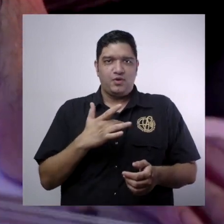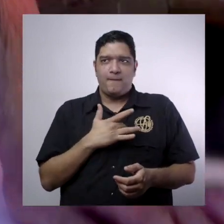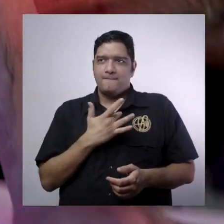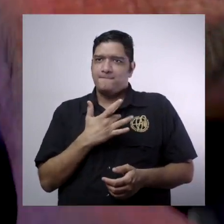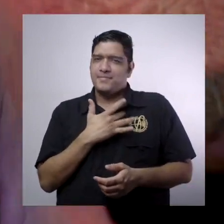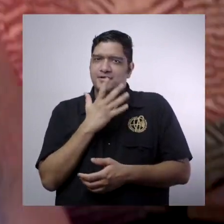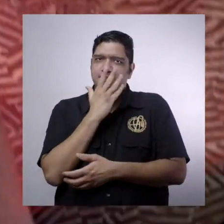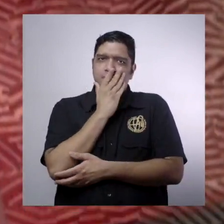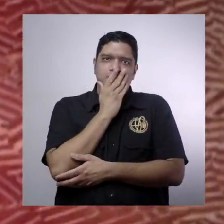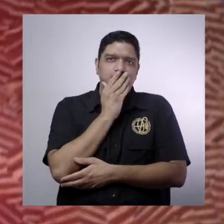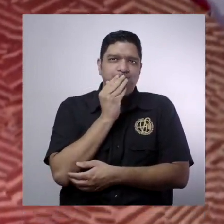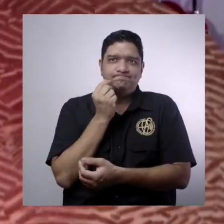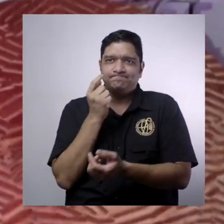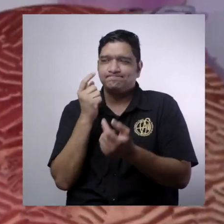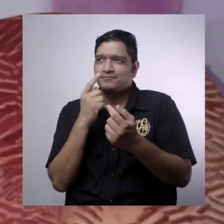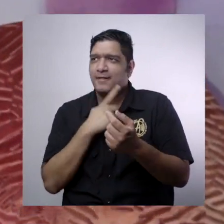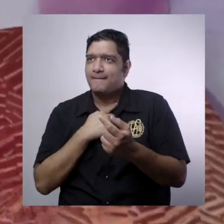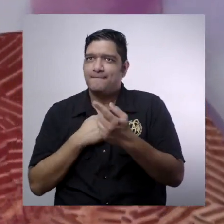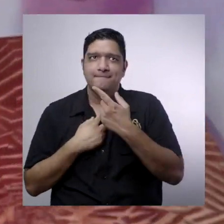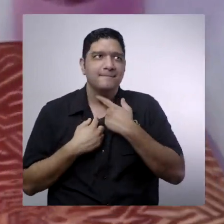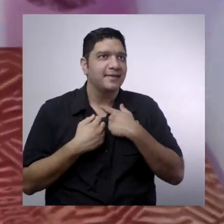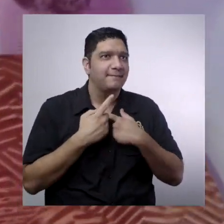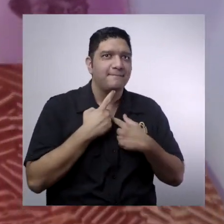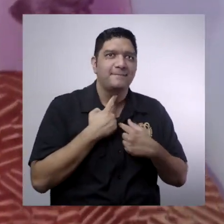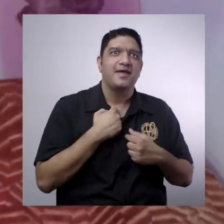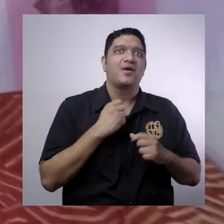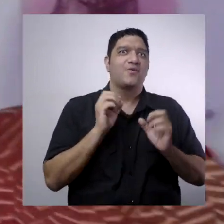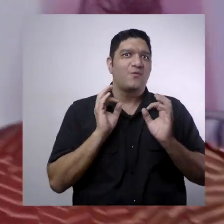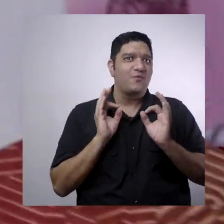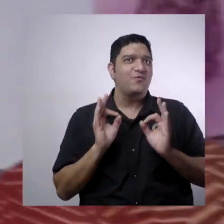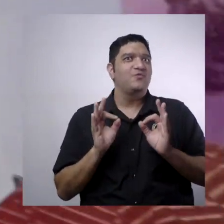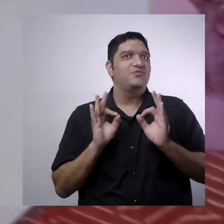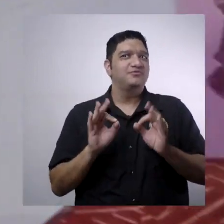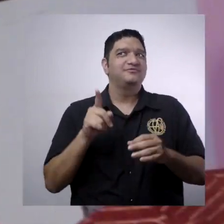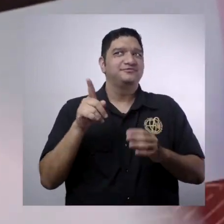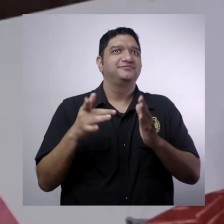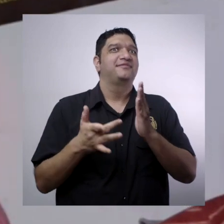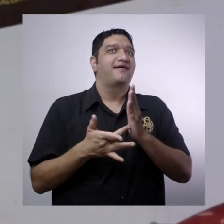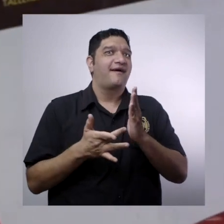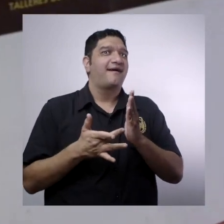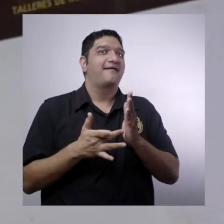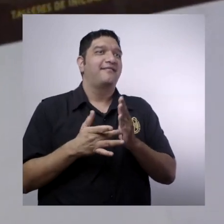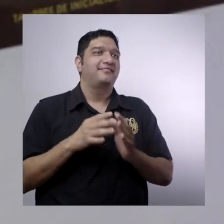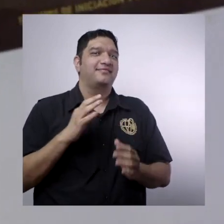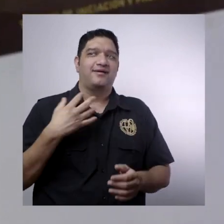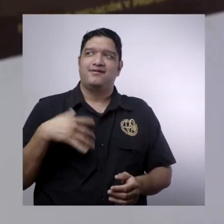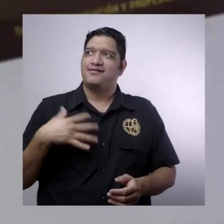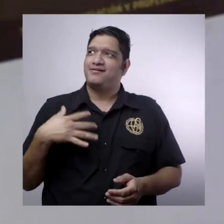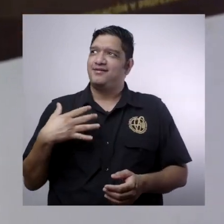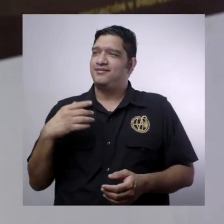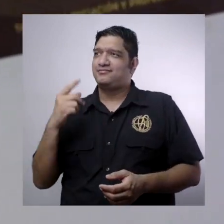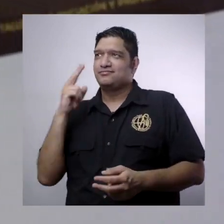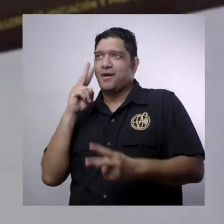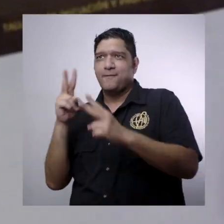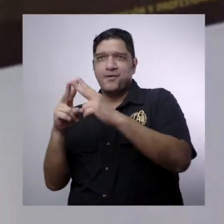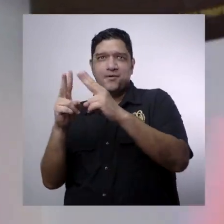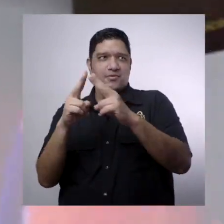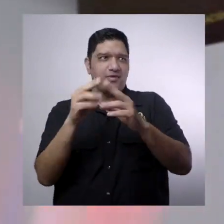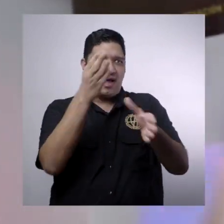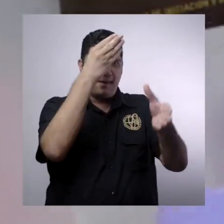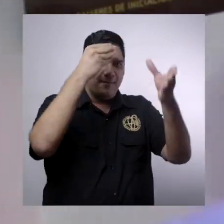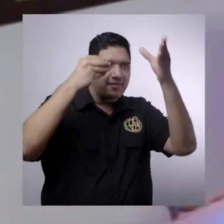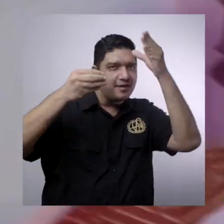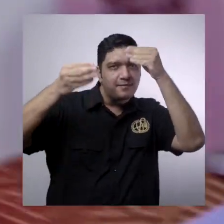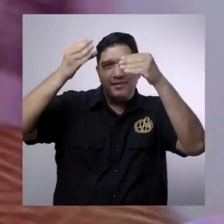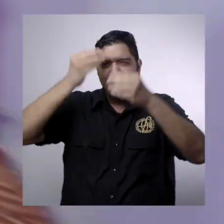atraído por todo lo que se relacionaba con la gráfica y el grabado. Y cuando regresamos